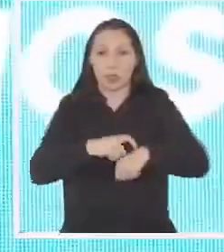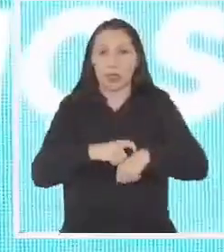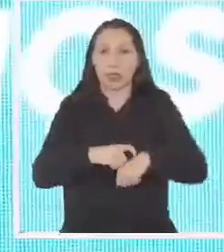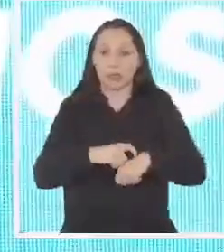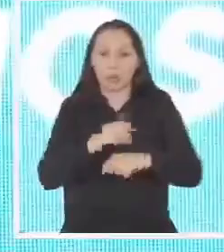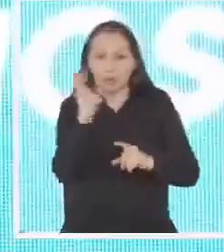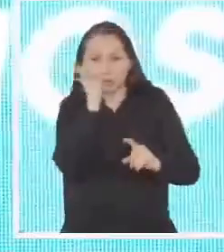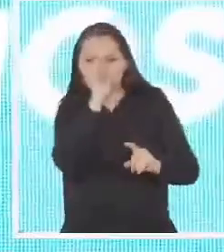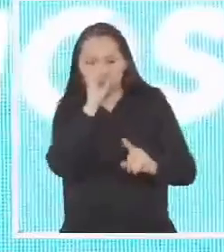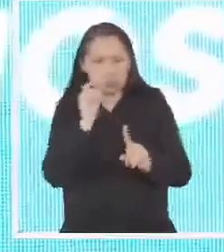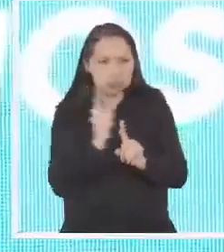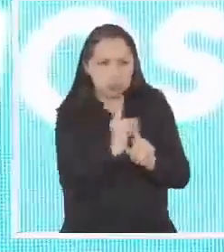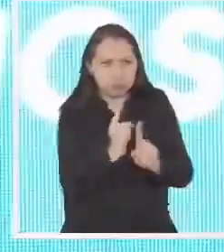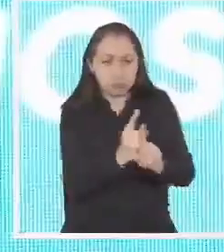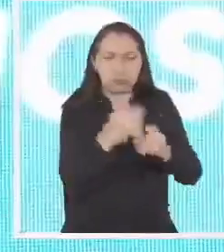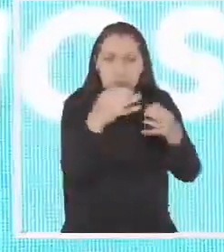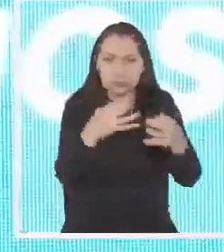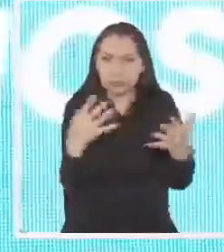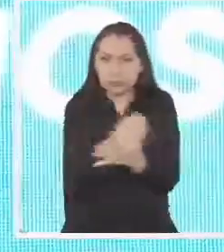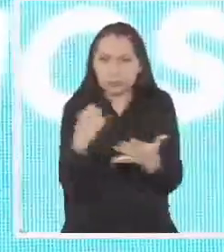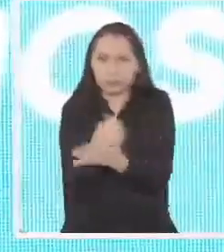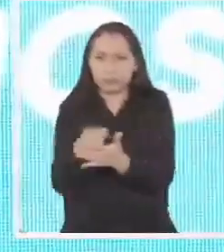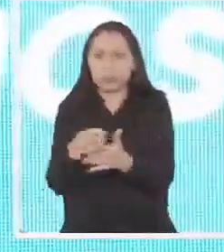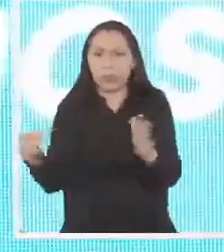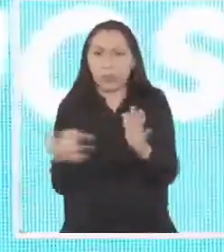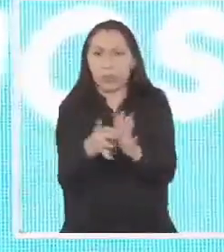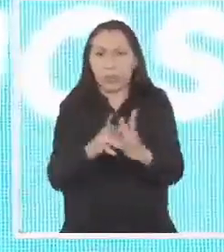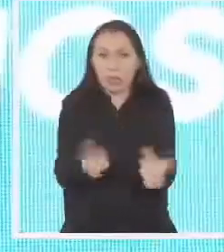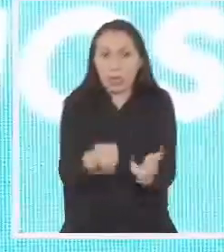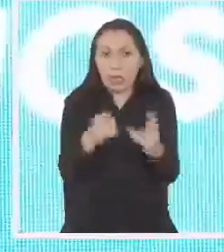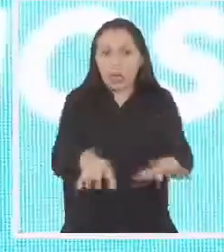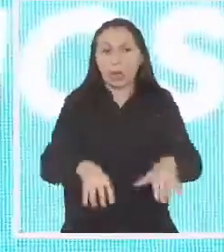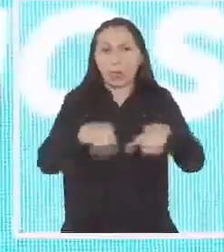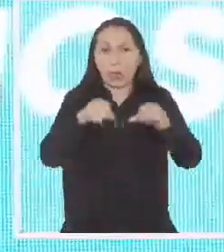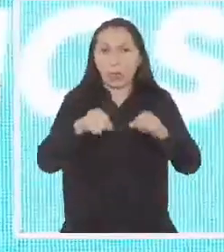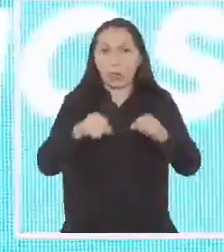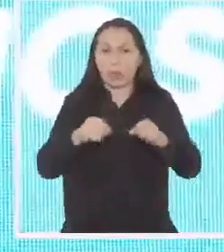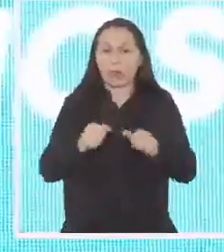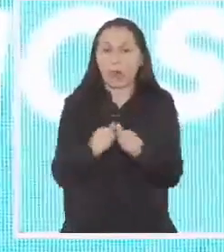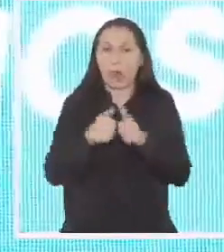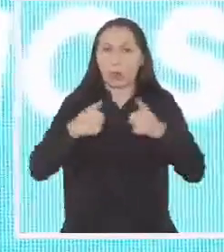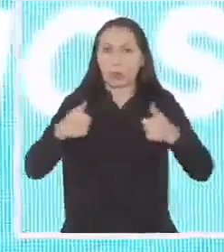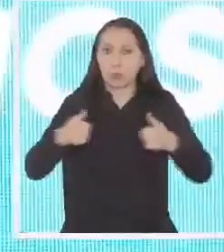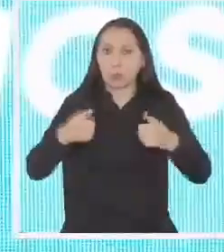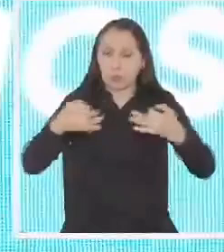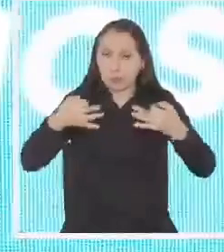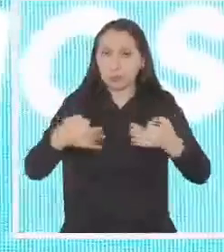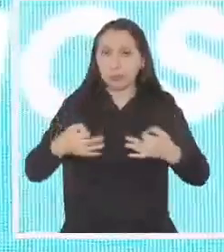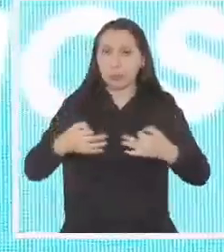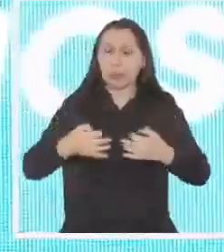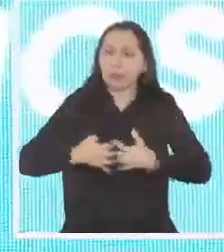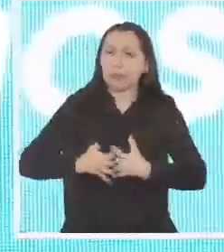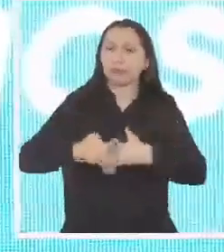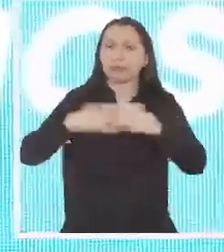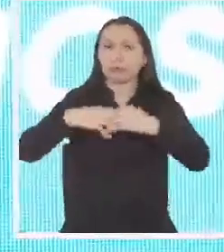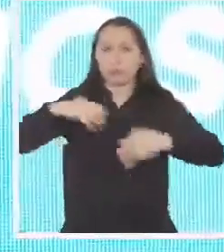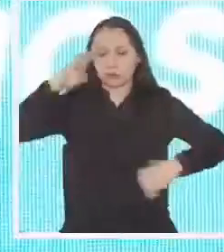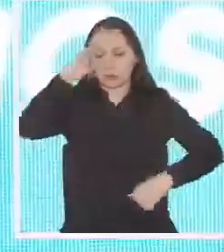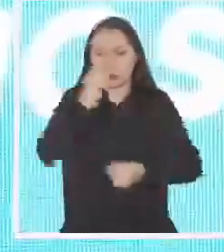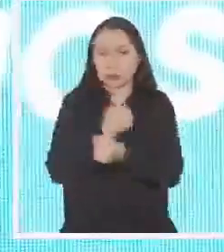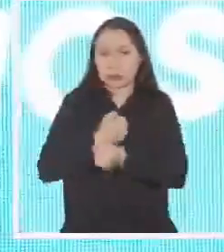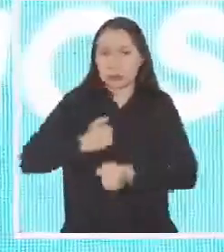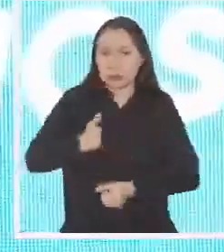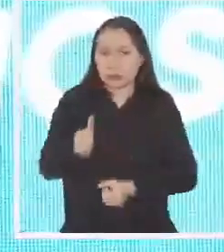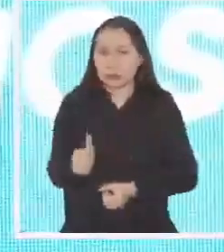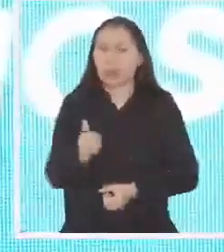una persecución más eficaz del delito, de una recuperación del sentido de la autoridad, fortalecimiento de las policías